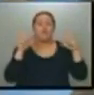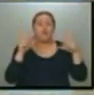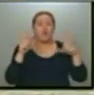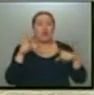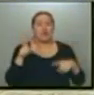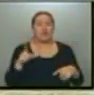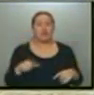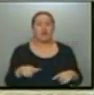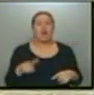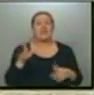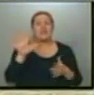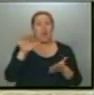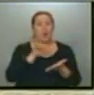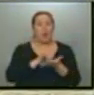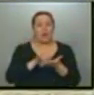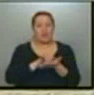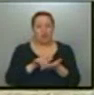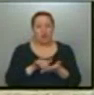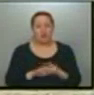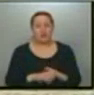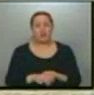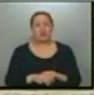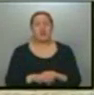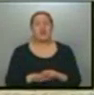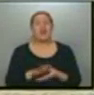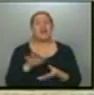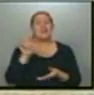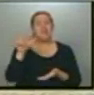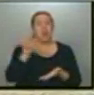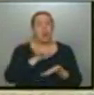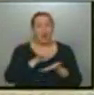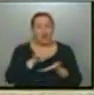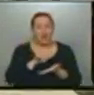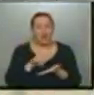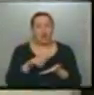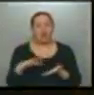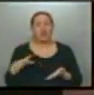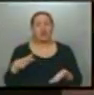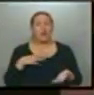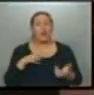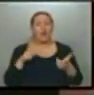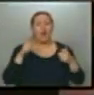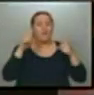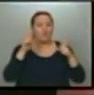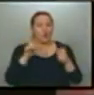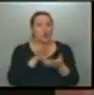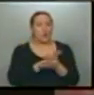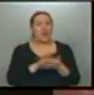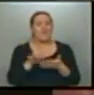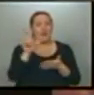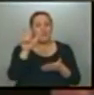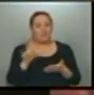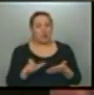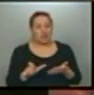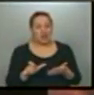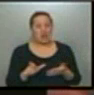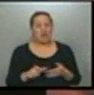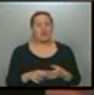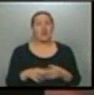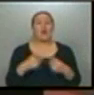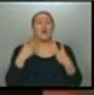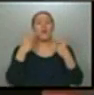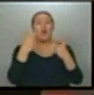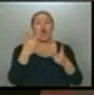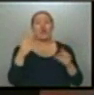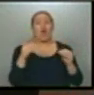está en Nueva York. Señor director, ahí está, ella está en Nueva York. Y todavía no hay fotos con el nuevo personaje. Ahí se está. Ella viajó con dos